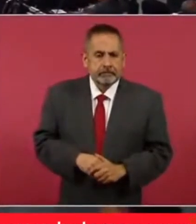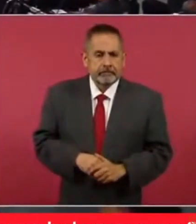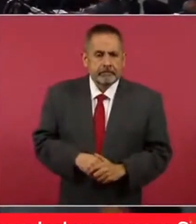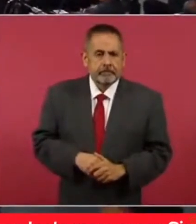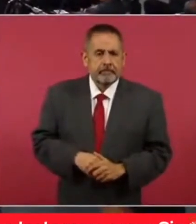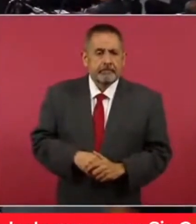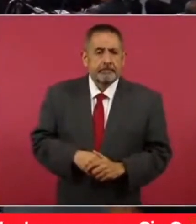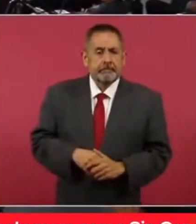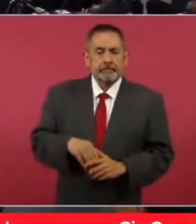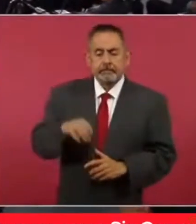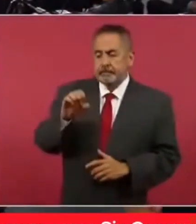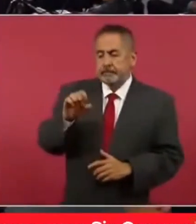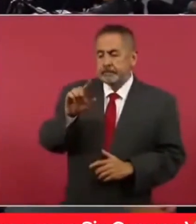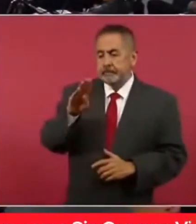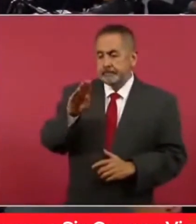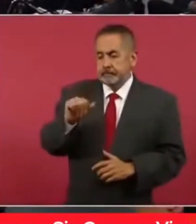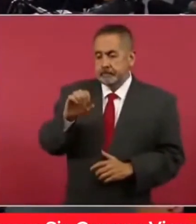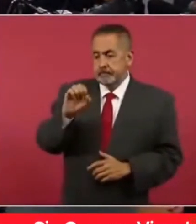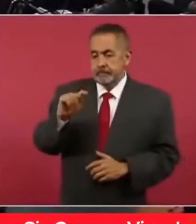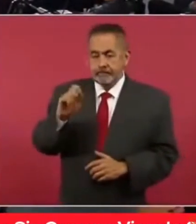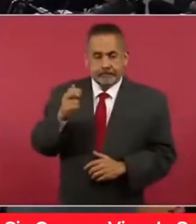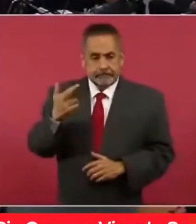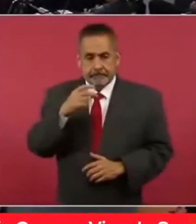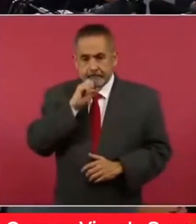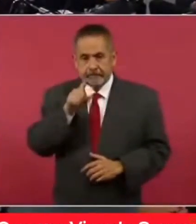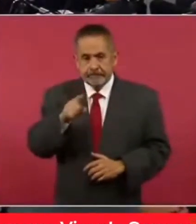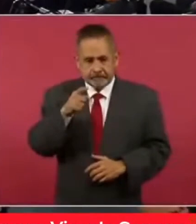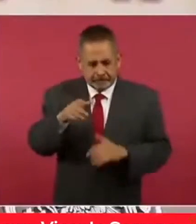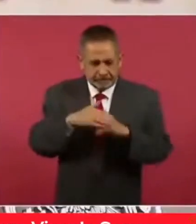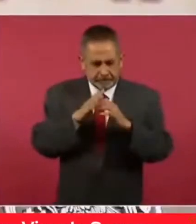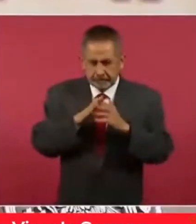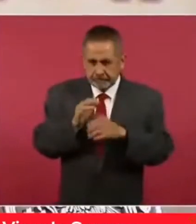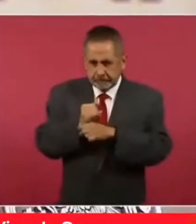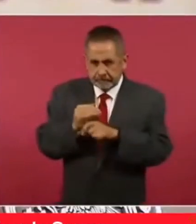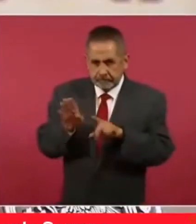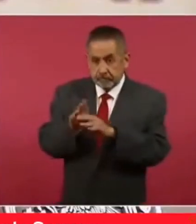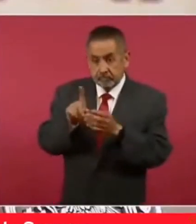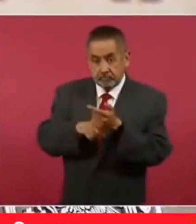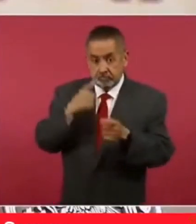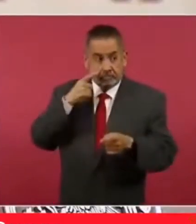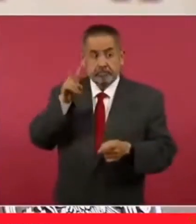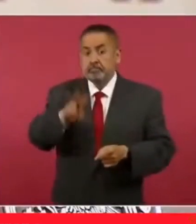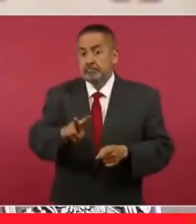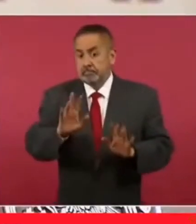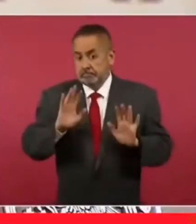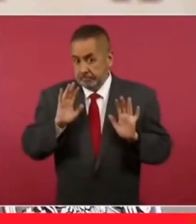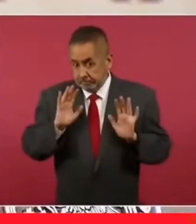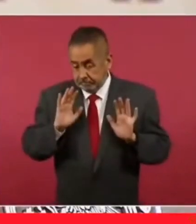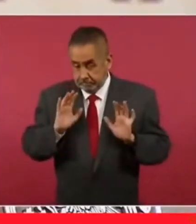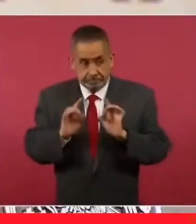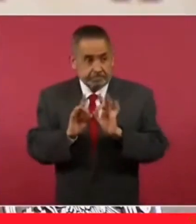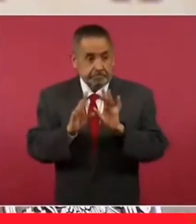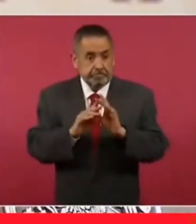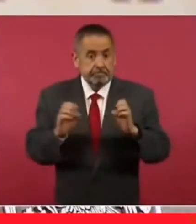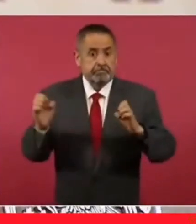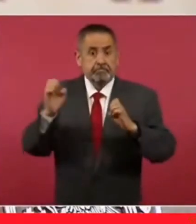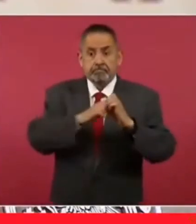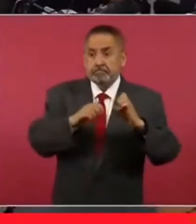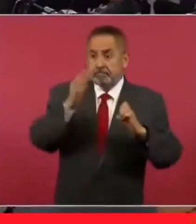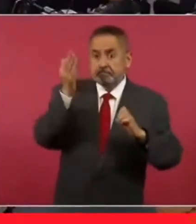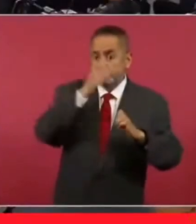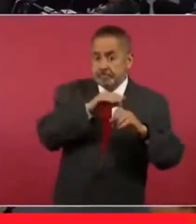La maestra Elbester, pero también, por favor, chequen que sea cierto, porque a lo mejor